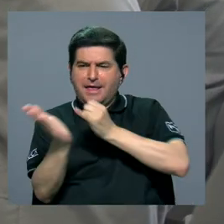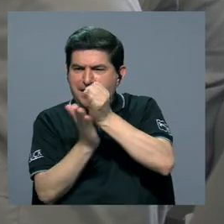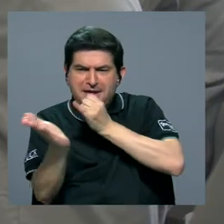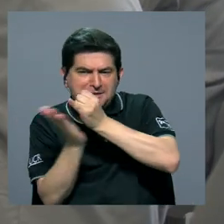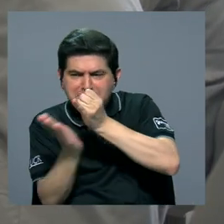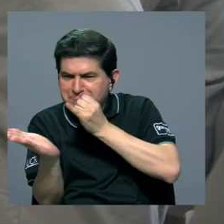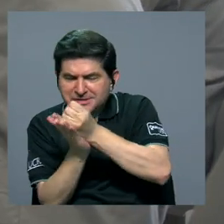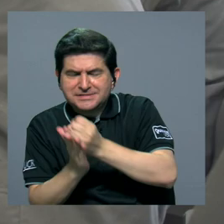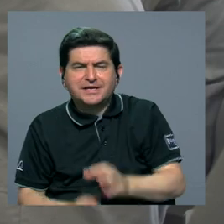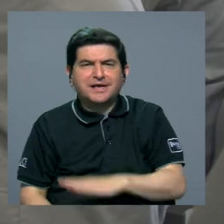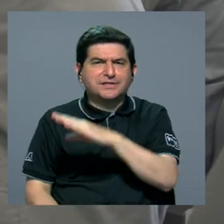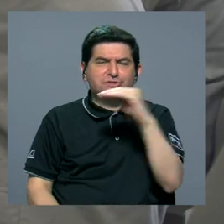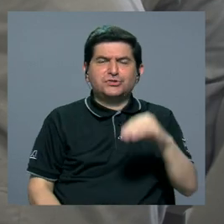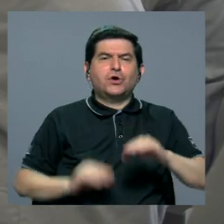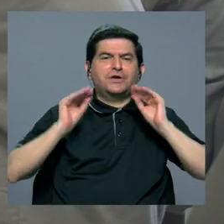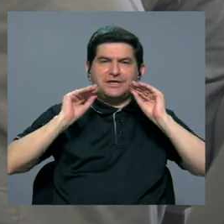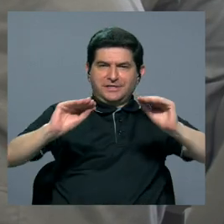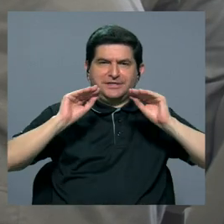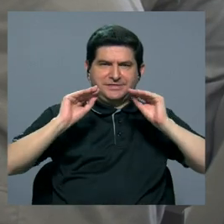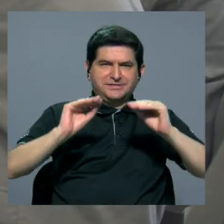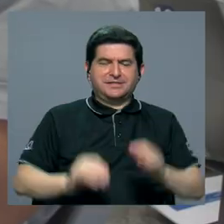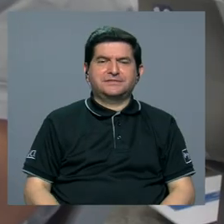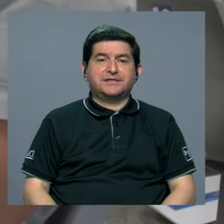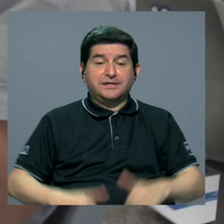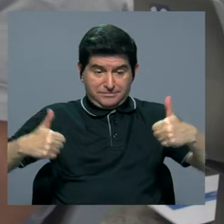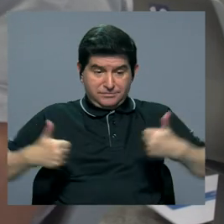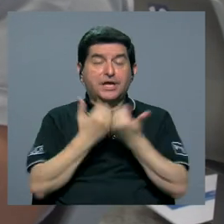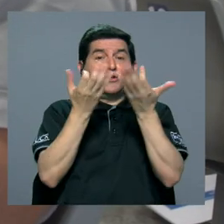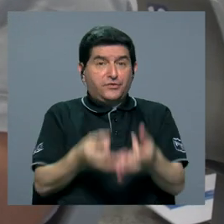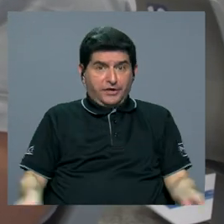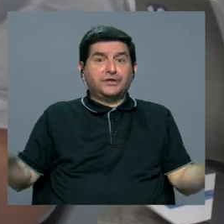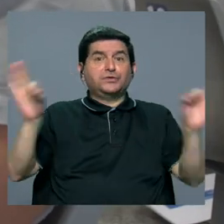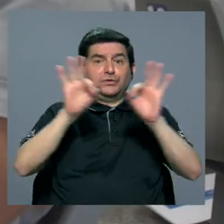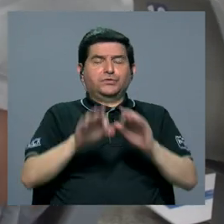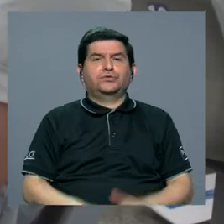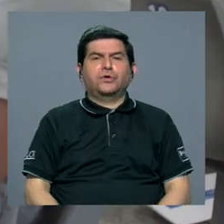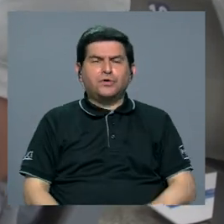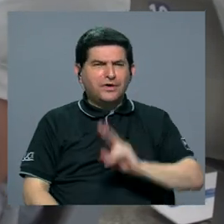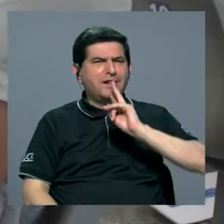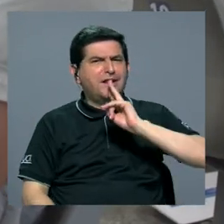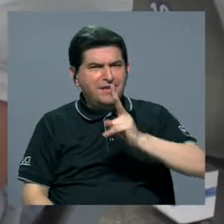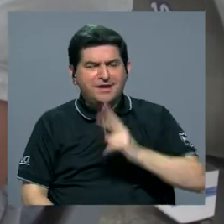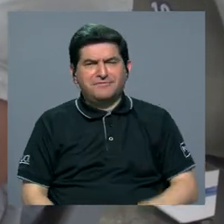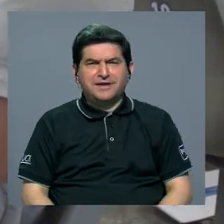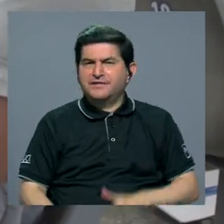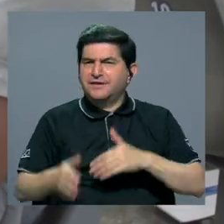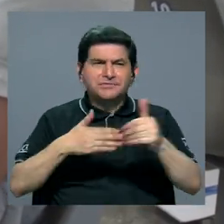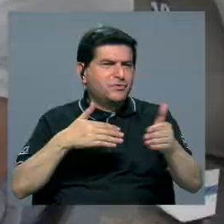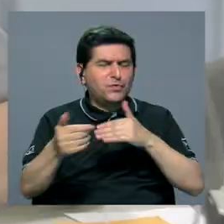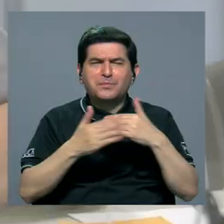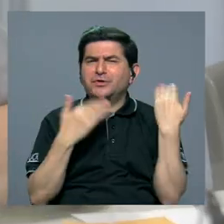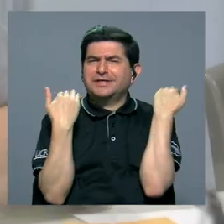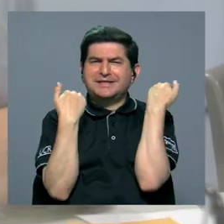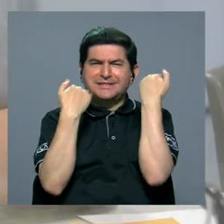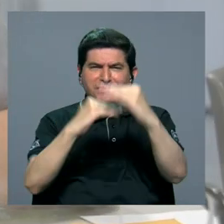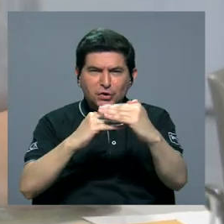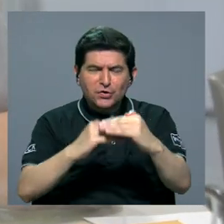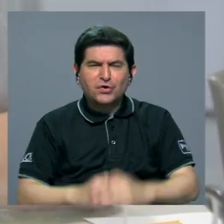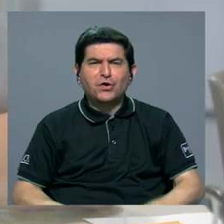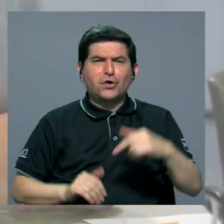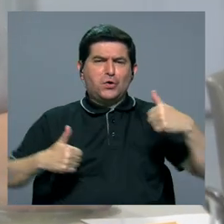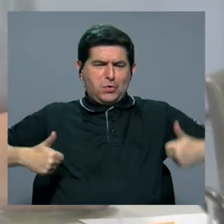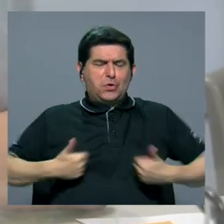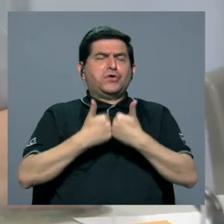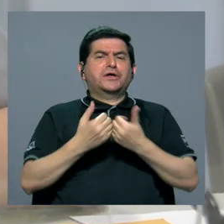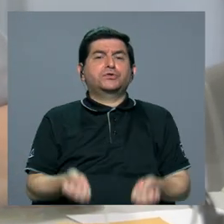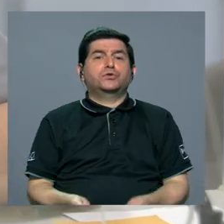ámbito de la investigación, en el ámbito de la docencia, son retos importantes. Lo cierto es que pese a las limitaciones